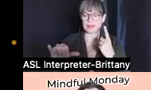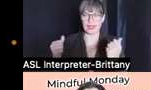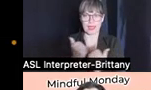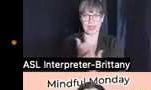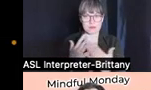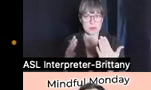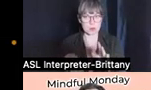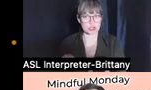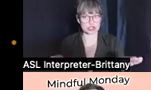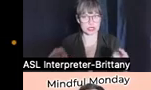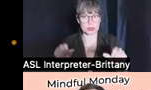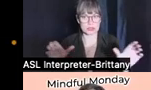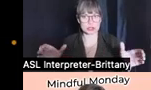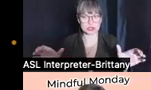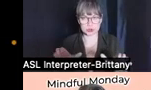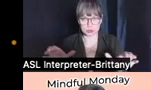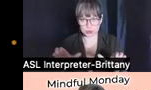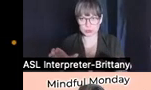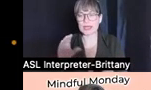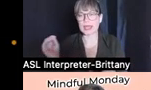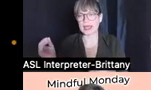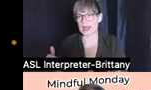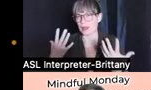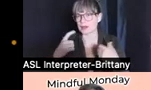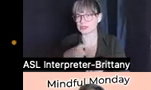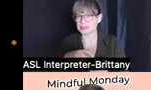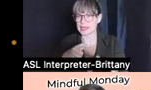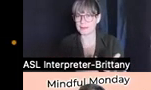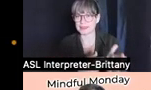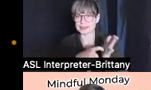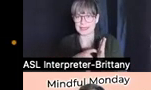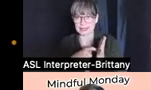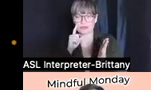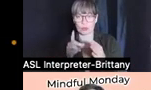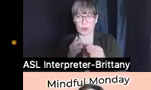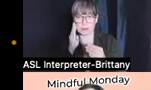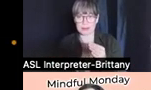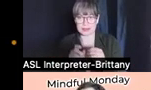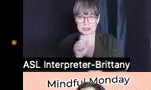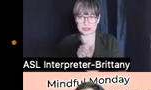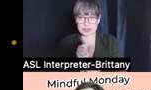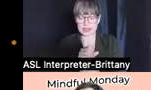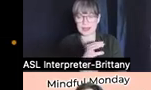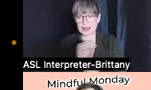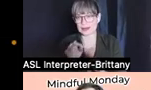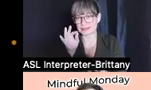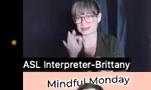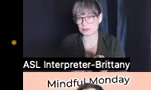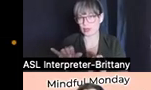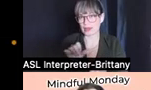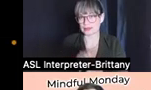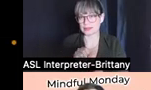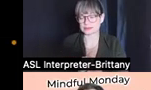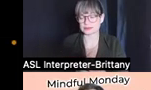considerar lo que puede o no hacer el niño realísticamente y el tiempo que necesitará para terminar la tarea